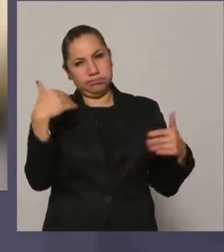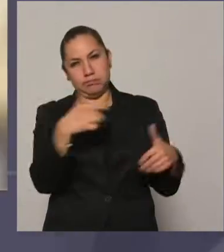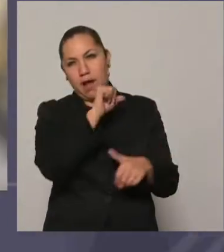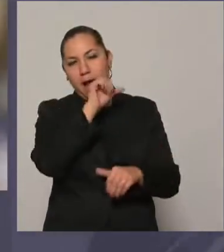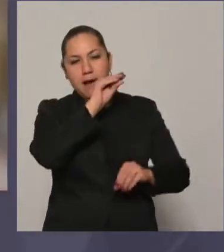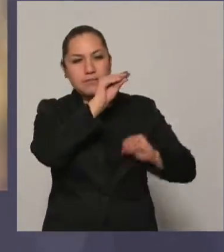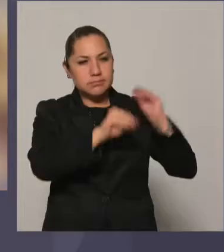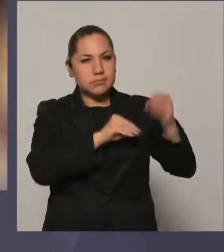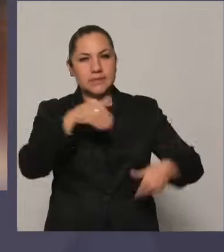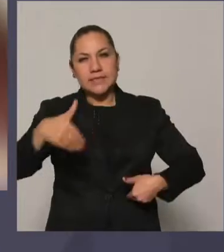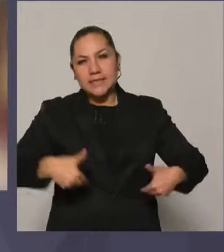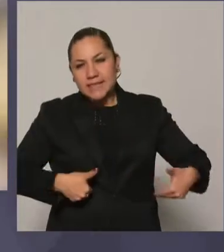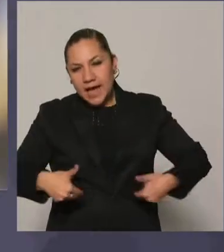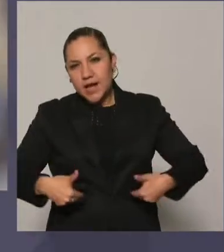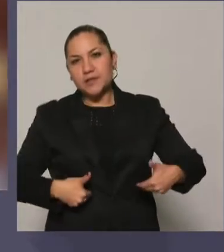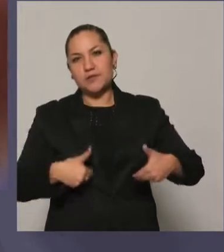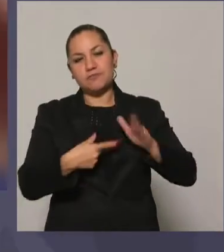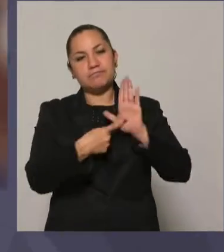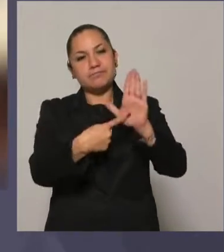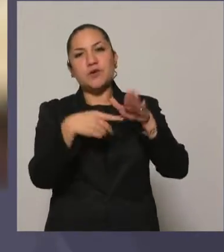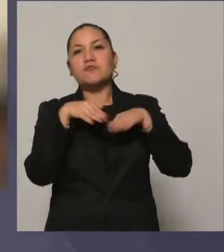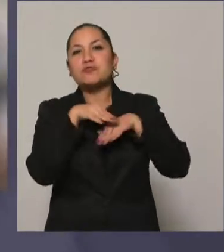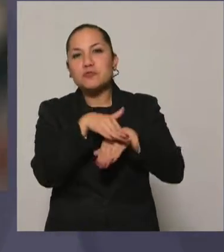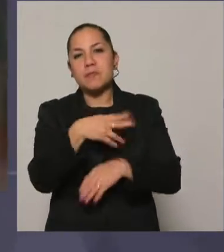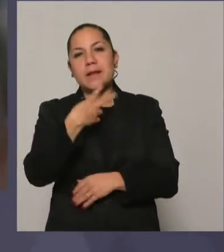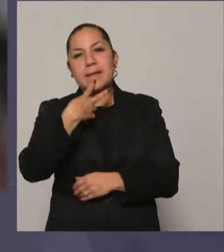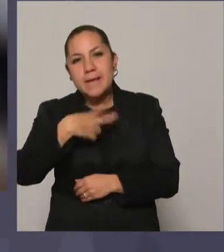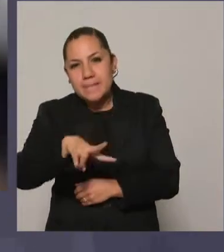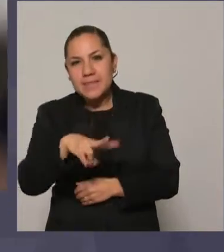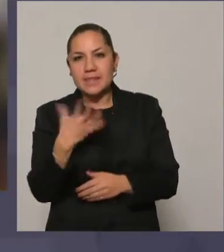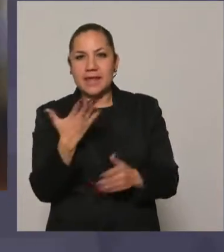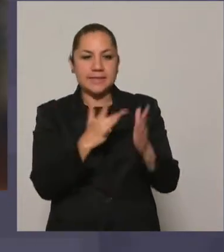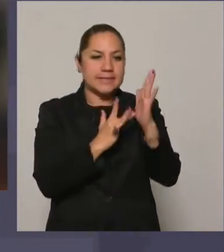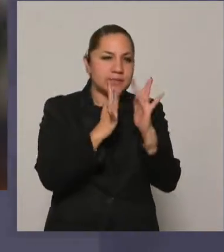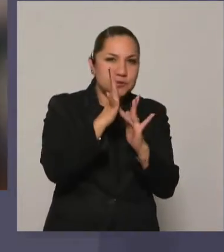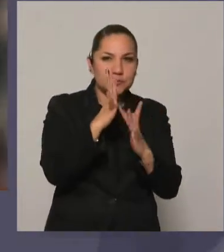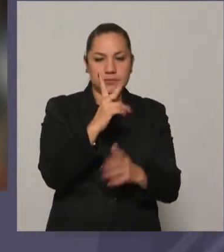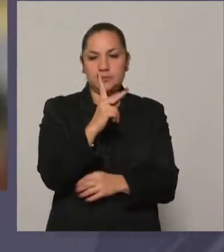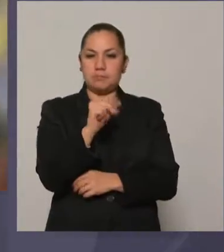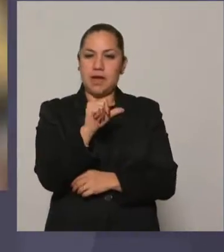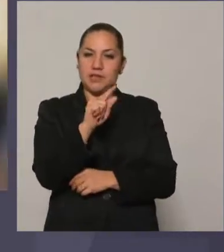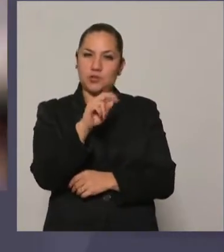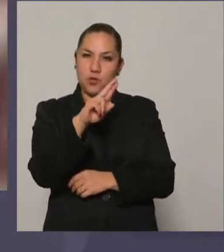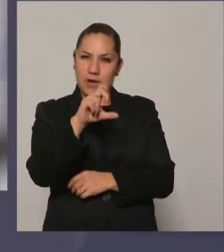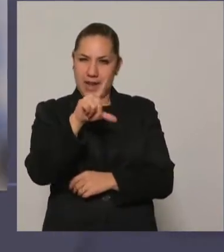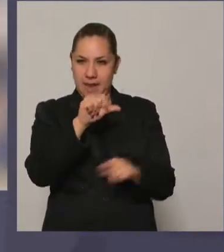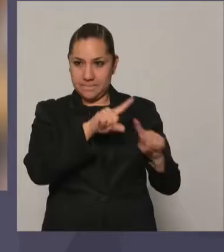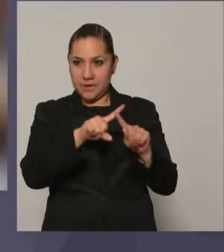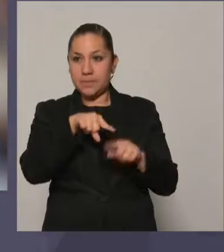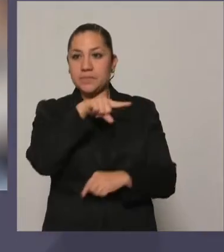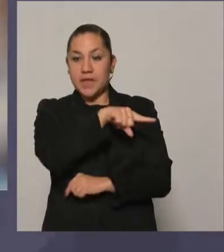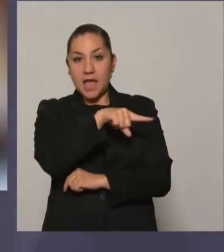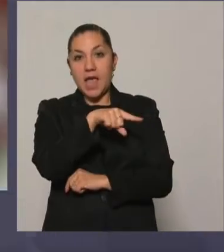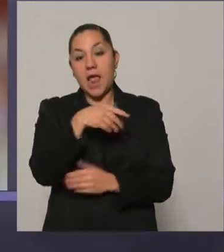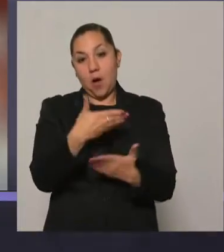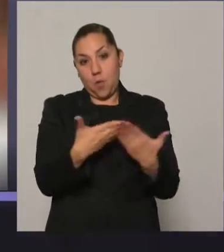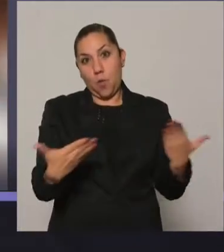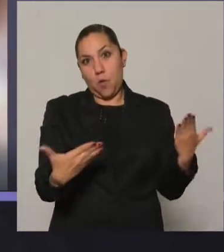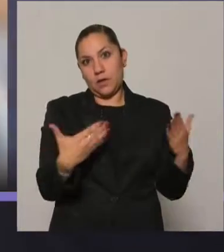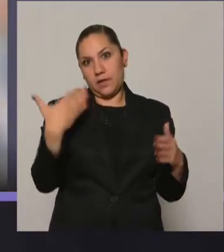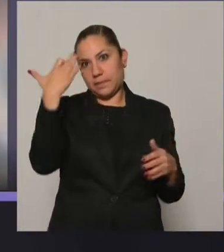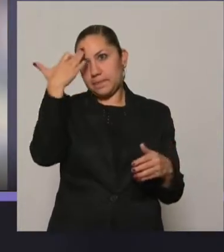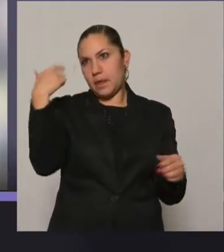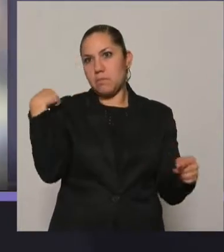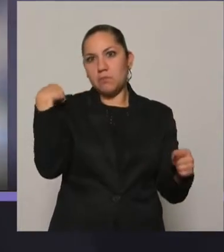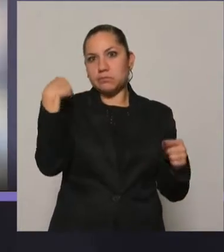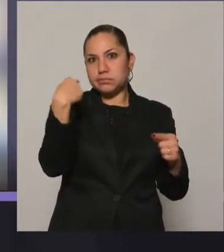las pastorelas en México y Latinoamérica, Miguel Sabido, y después de 12 años regresa con Sor Juanita y su abuelo.